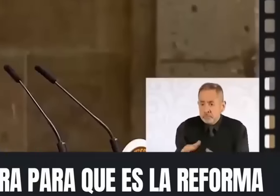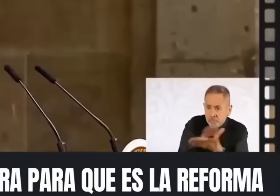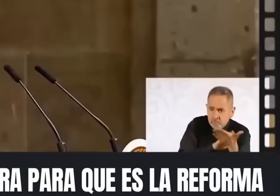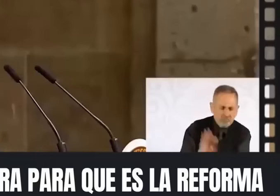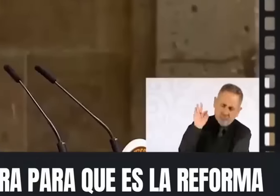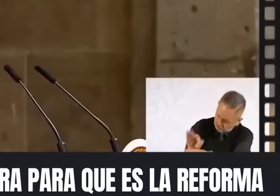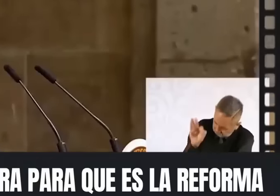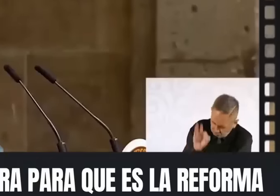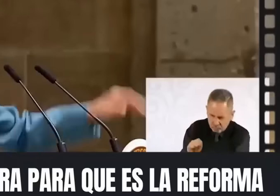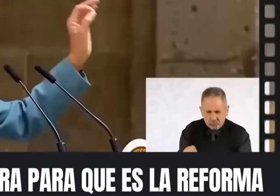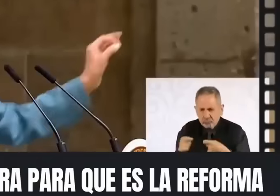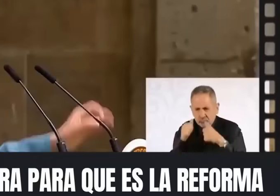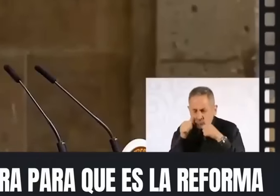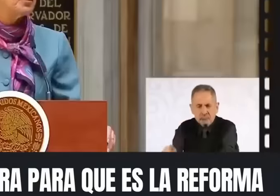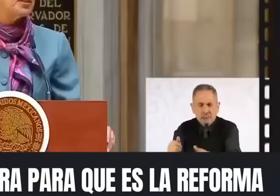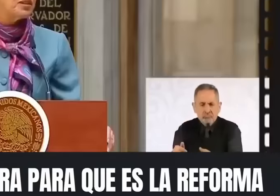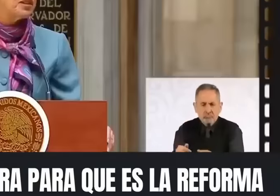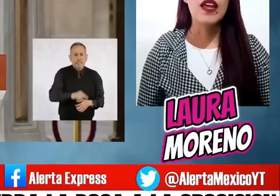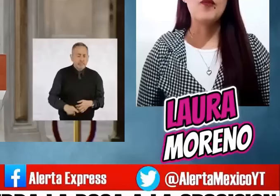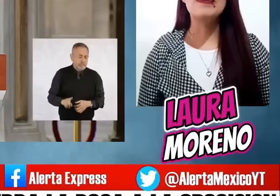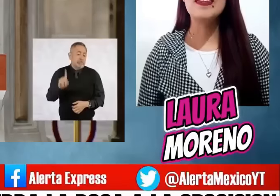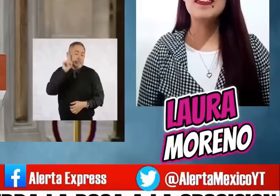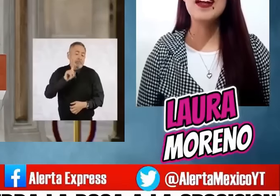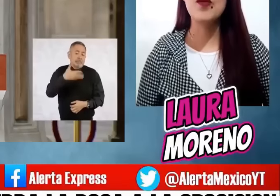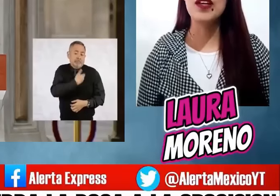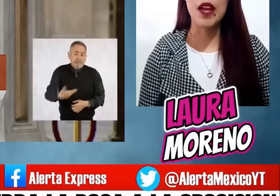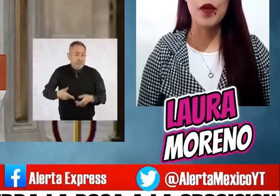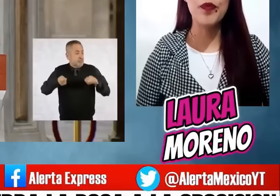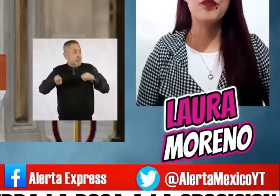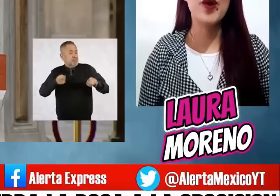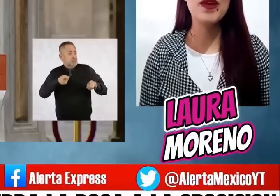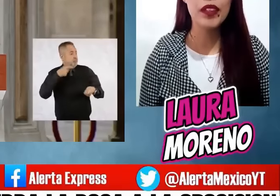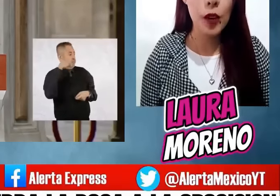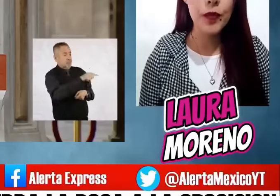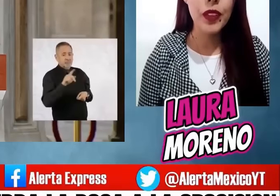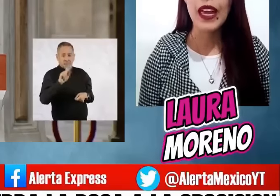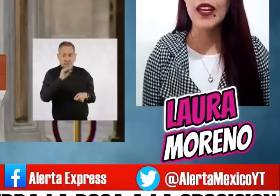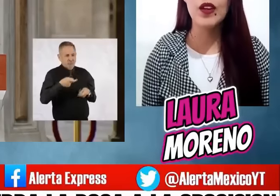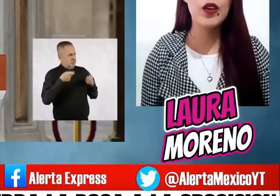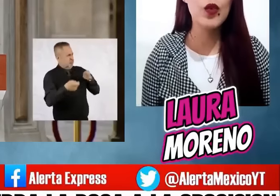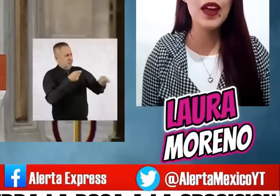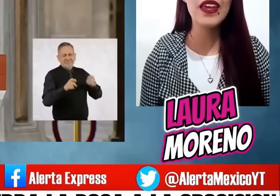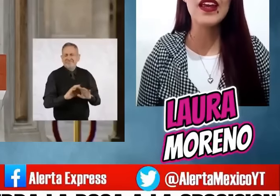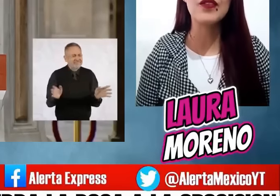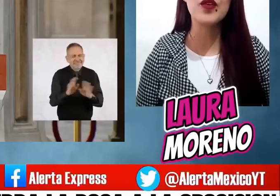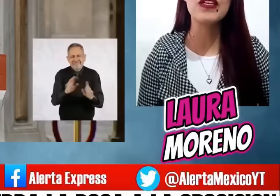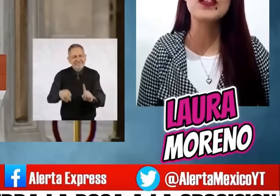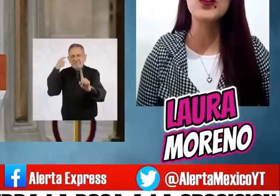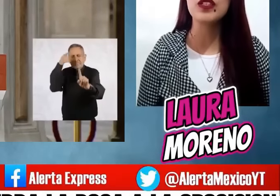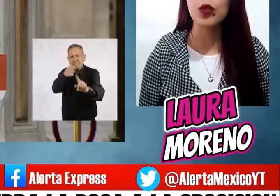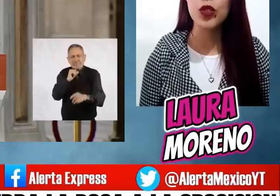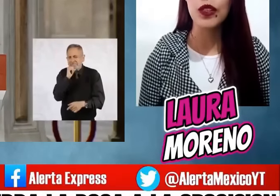del país y también al inversionista. La presidenta Claudia Sheinbaum prometió que ninguna de las